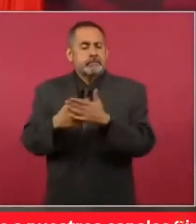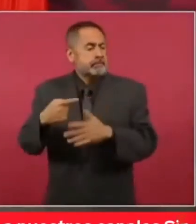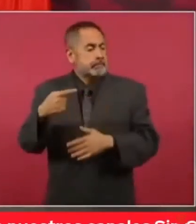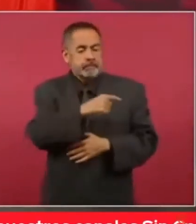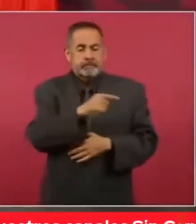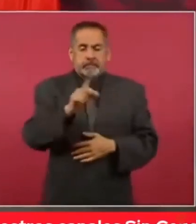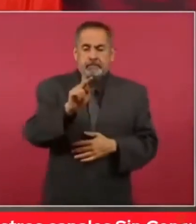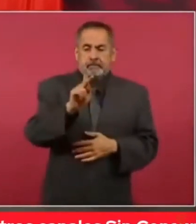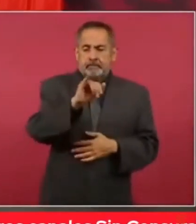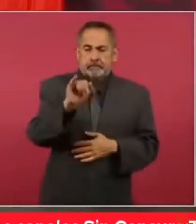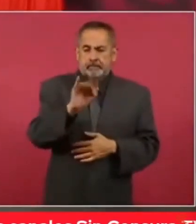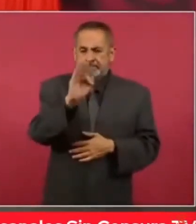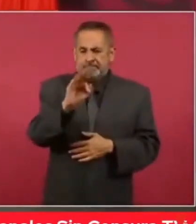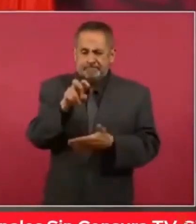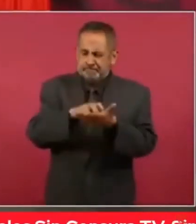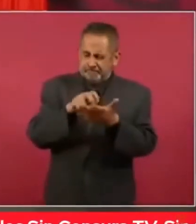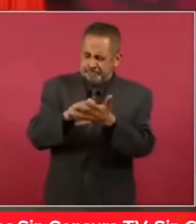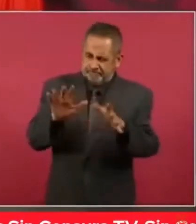judicial,